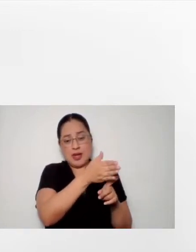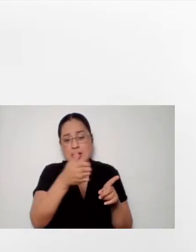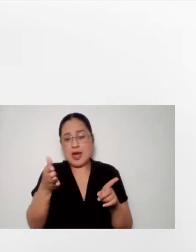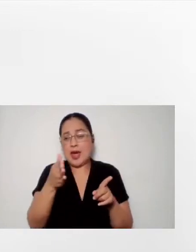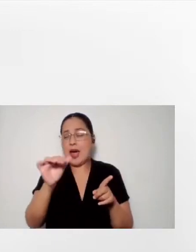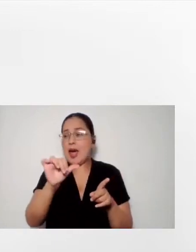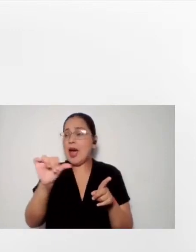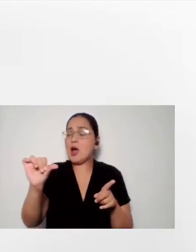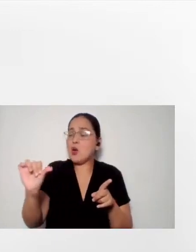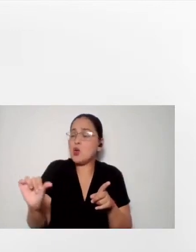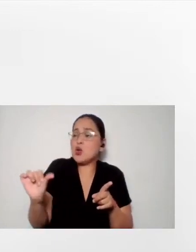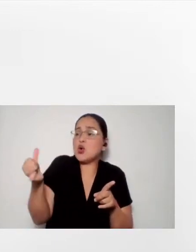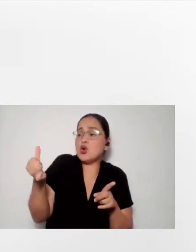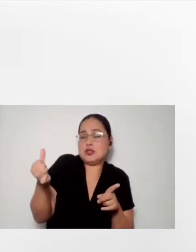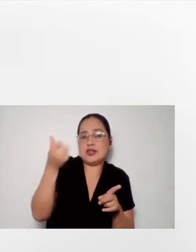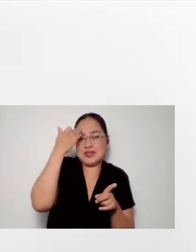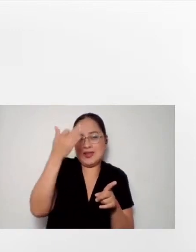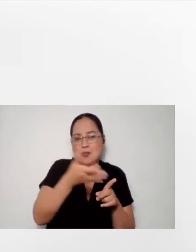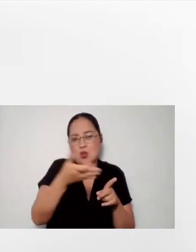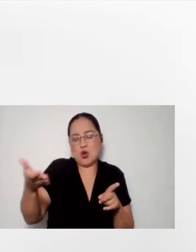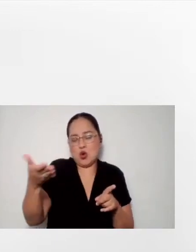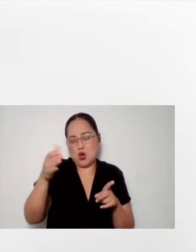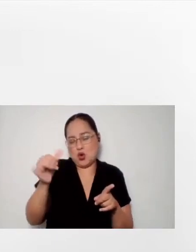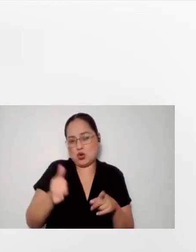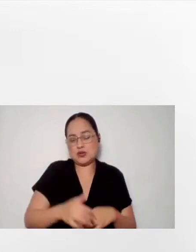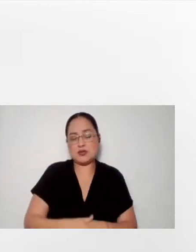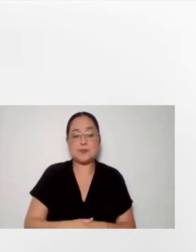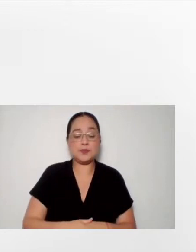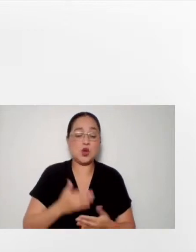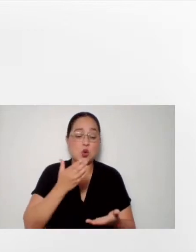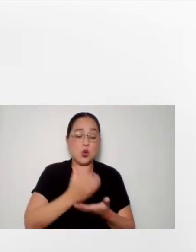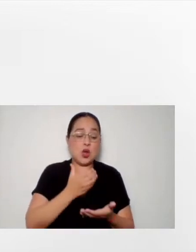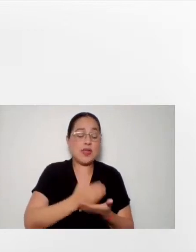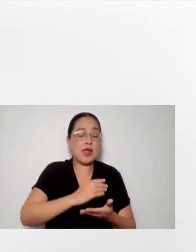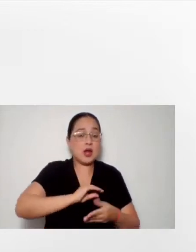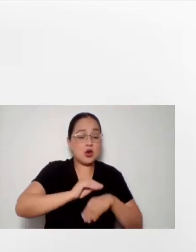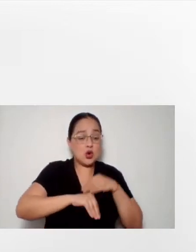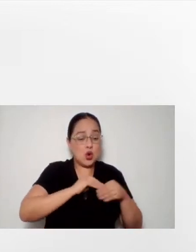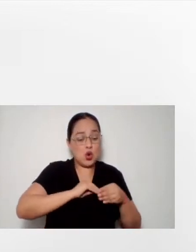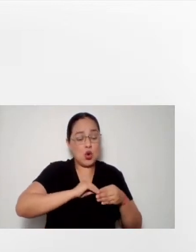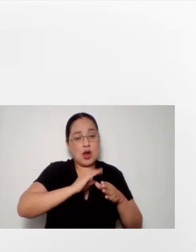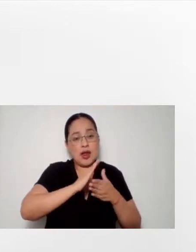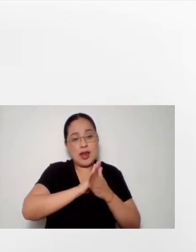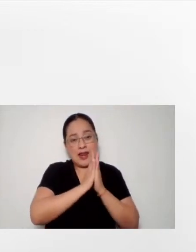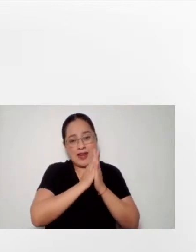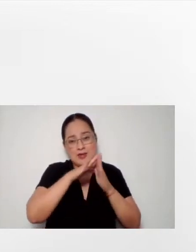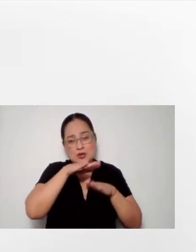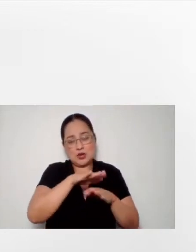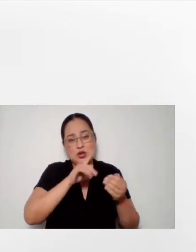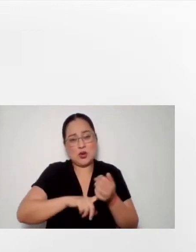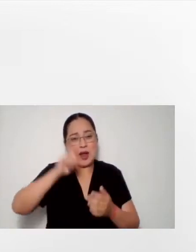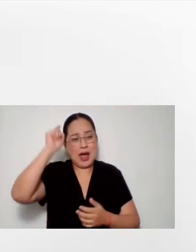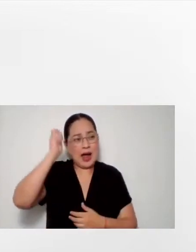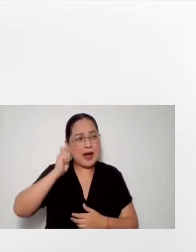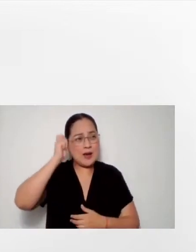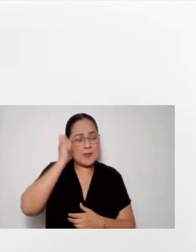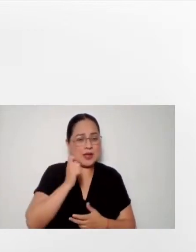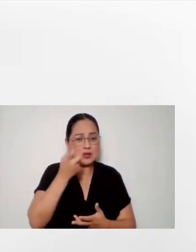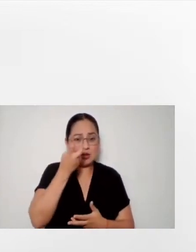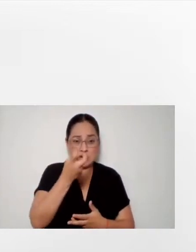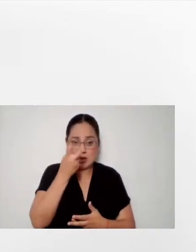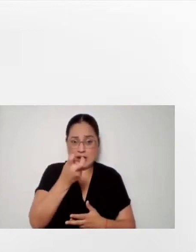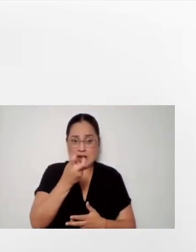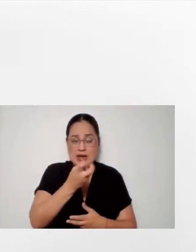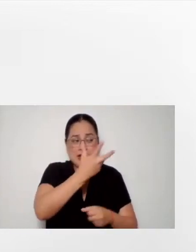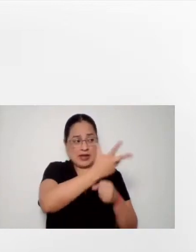de la 11ª época. Cabe resaltar que el cuaderno de alimentos o muchas de las sentencias sobre alimentos también fueron tratadas en la